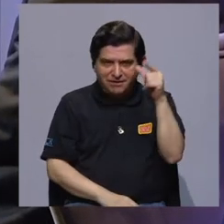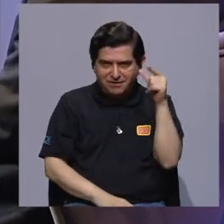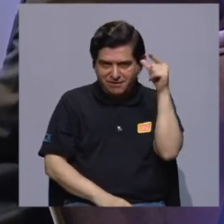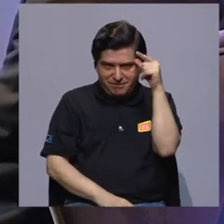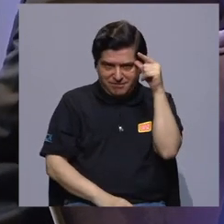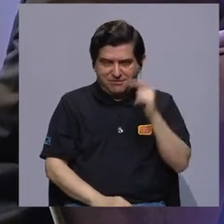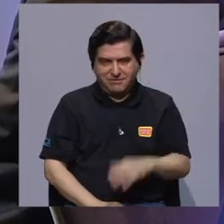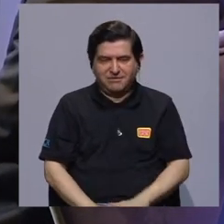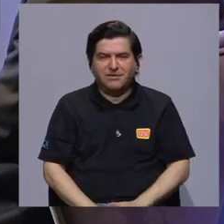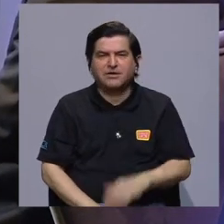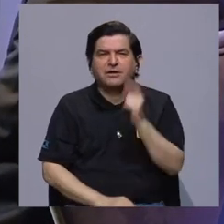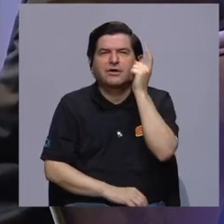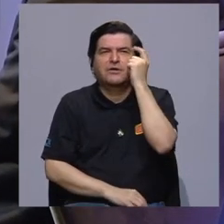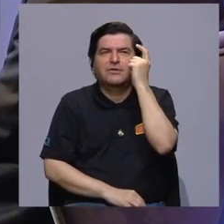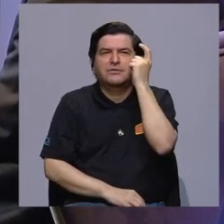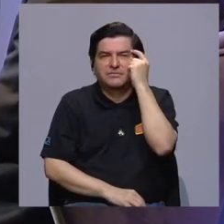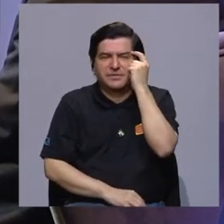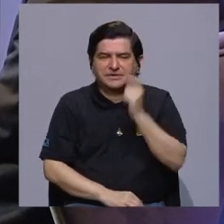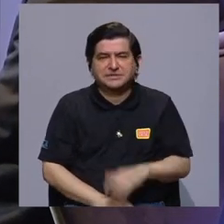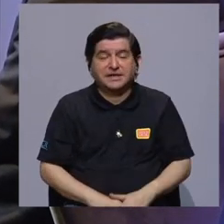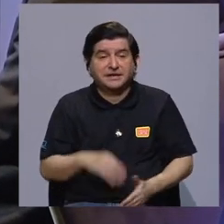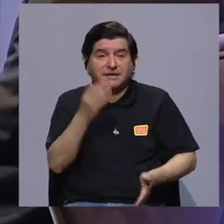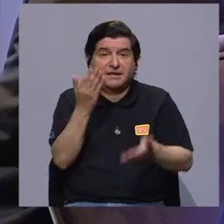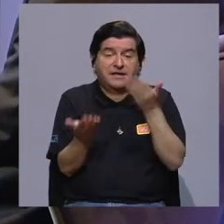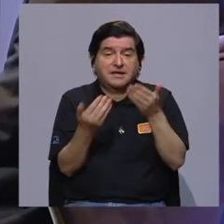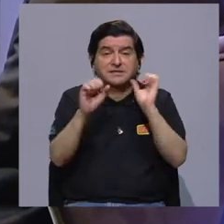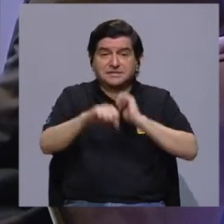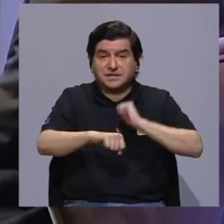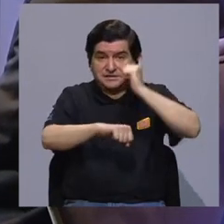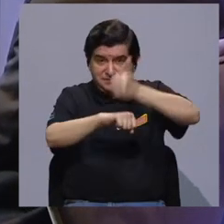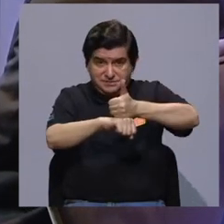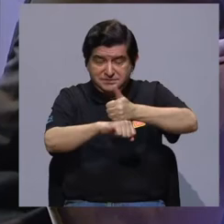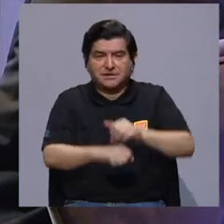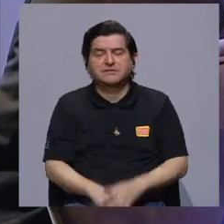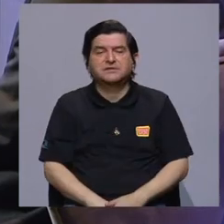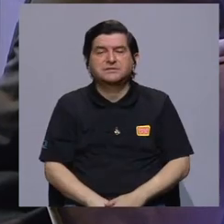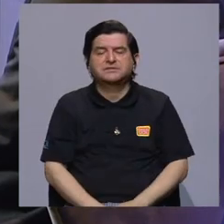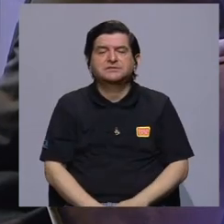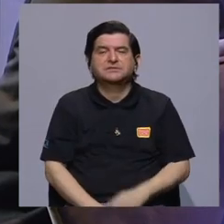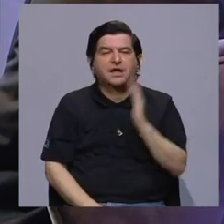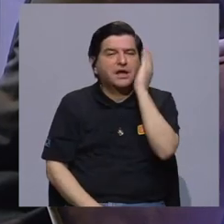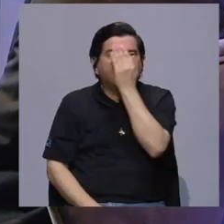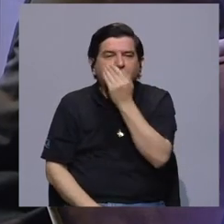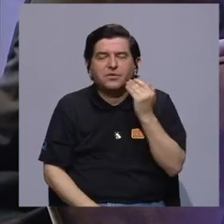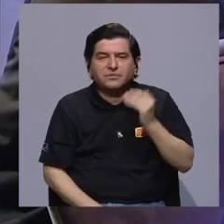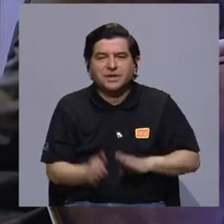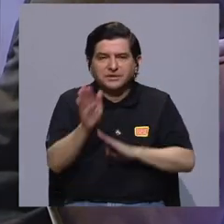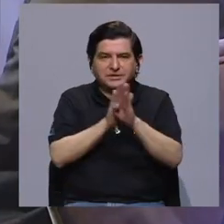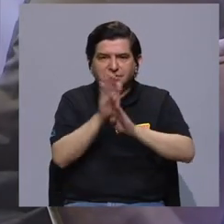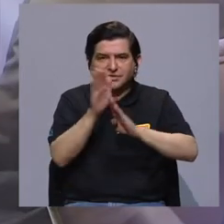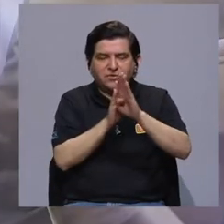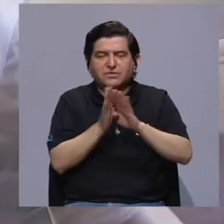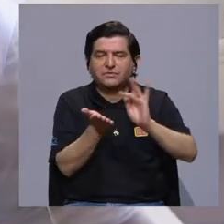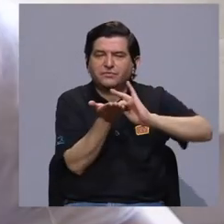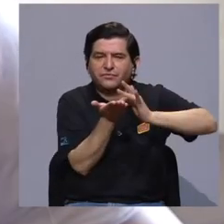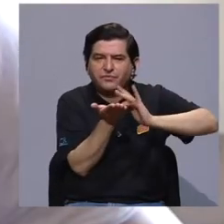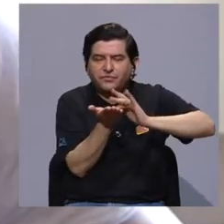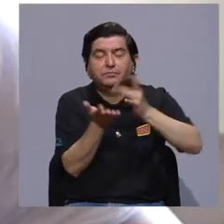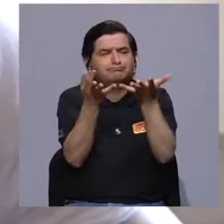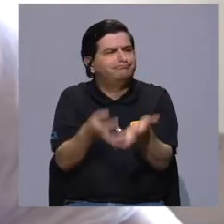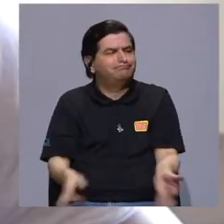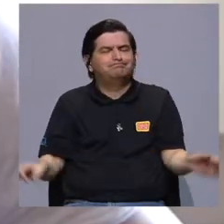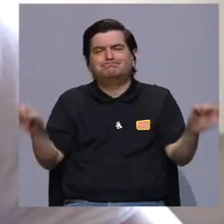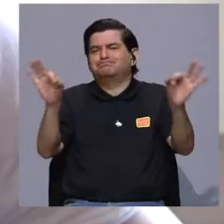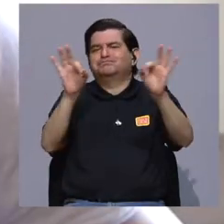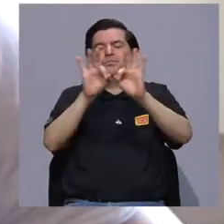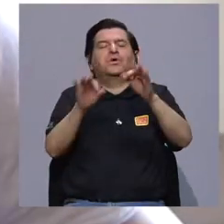por supuesto pensando en aras de que eventualmente se crean cosméticos o desarrollos farmacéuticos, pues